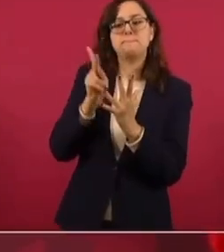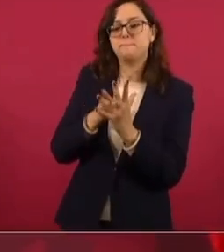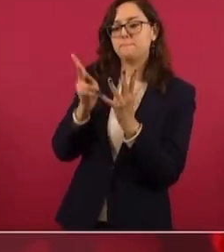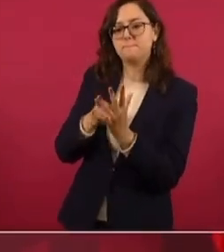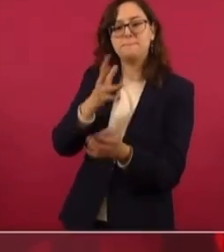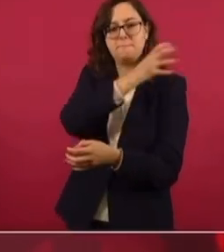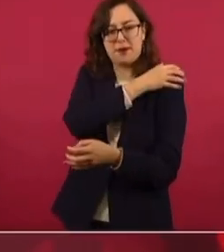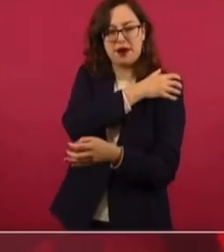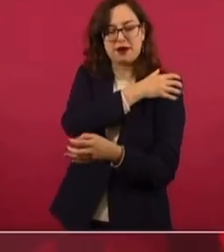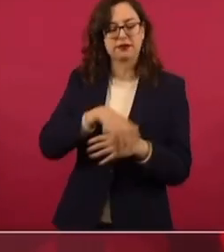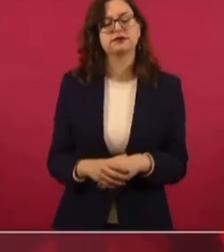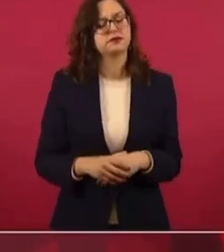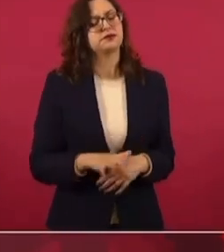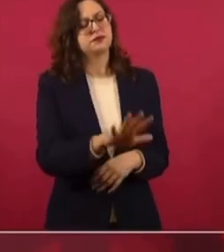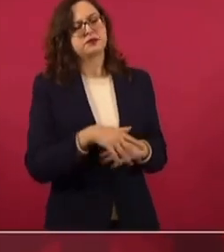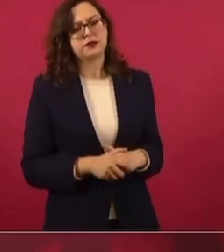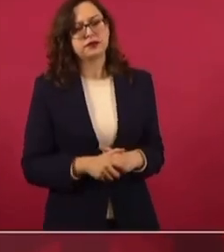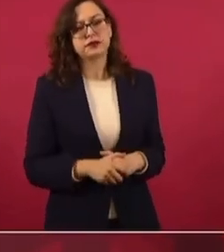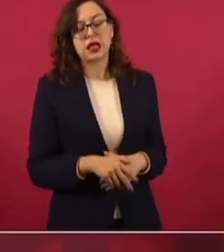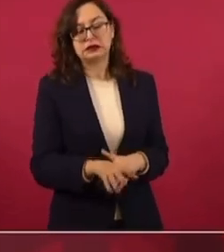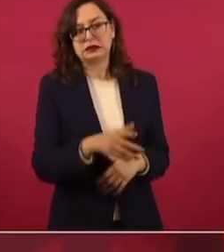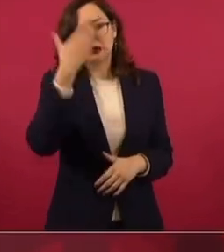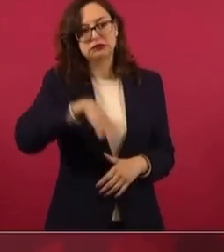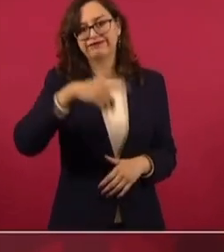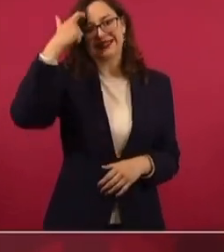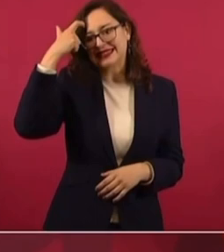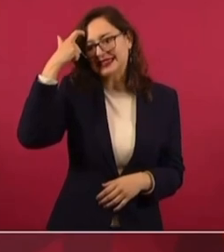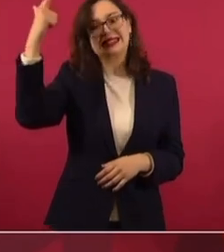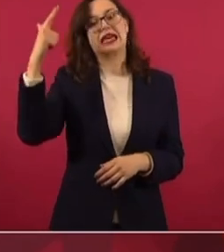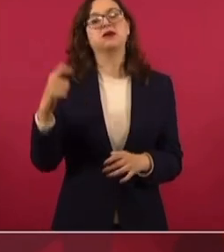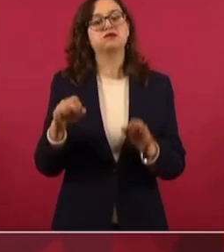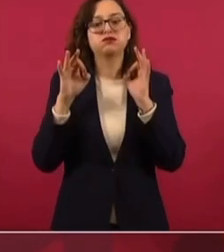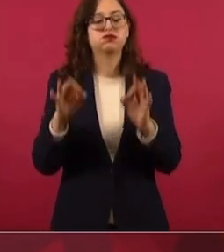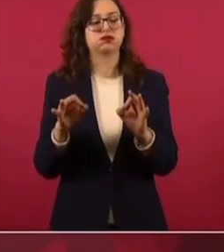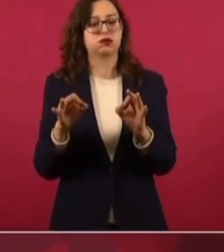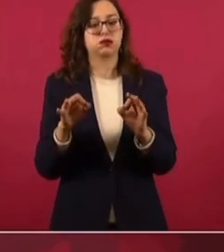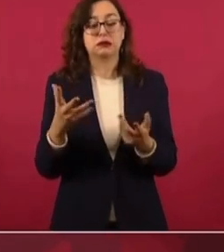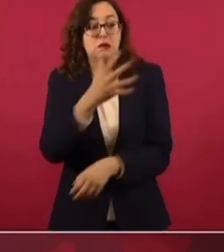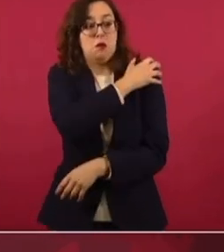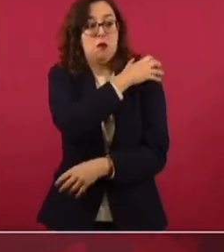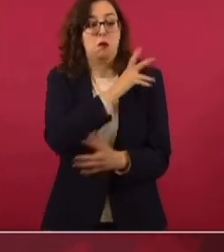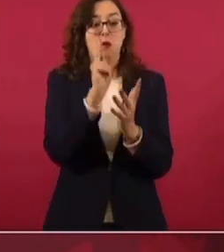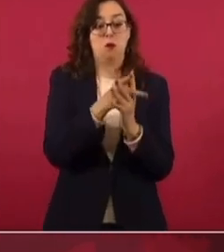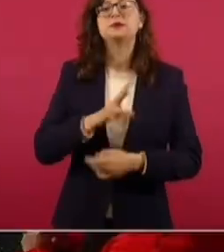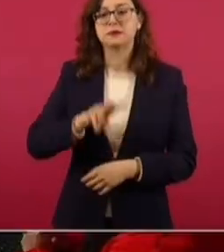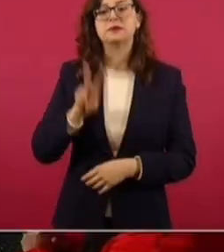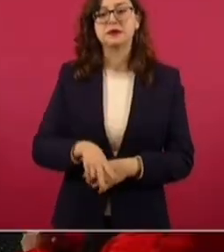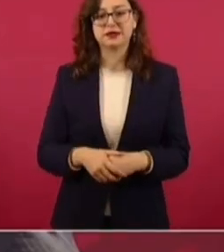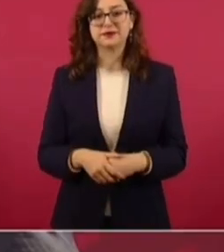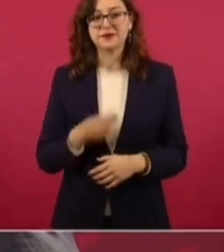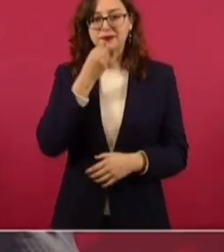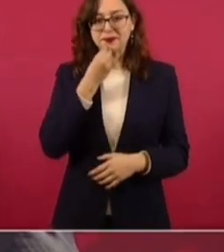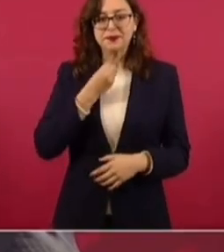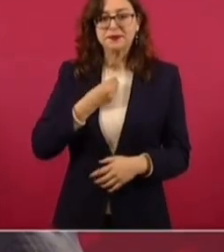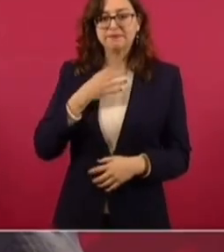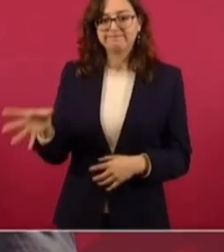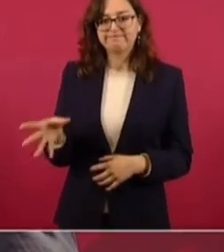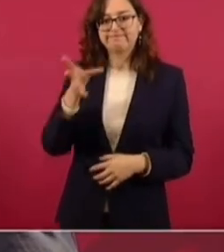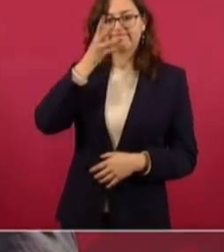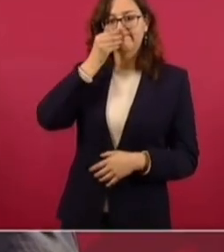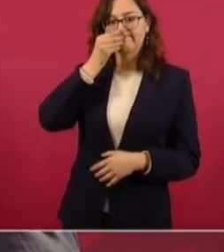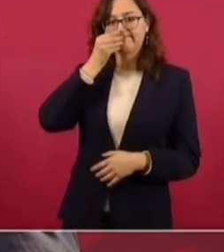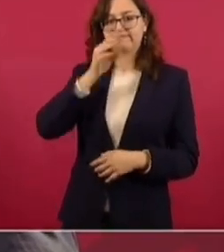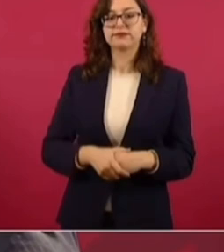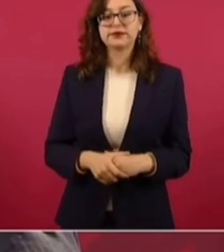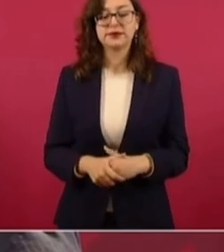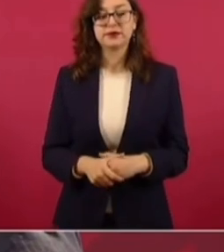y le dije, pues lo que fue un gran invento fue la variedad de papaya Maradol. Se la tuvo